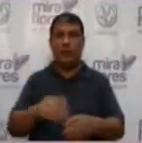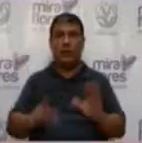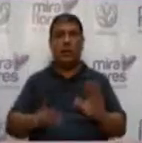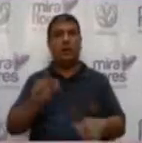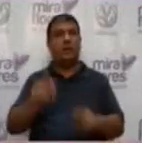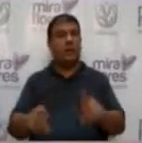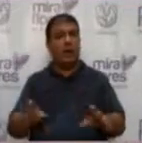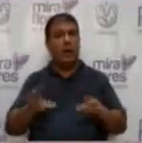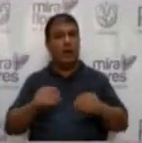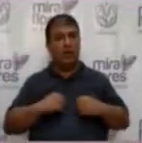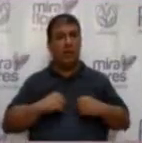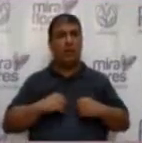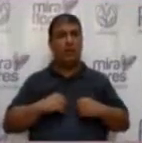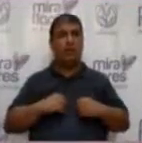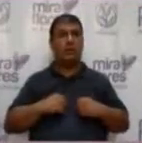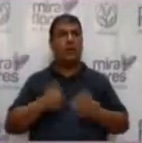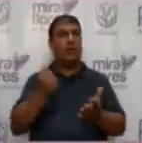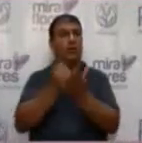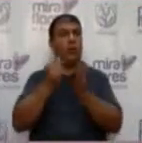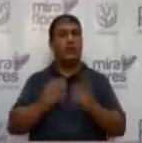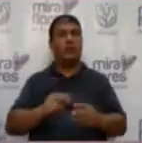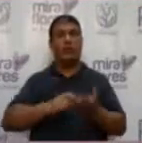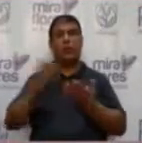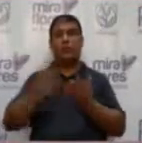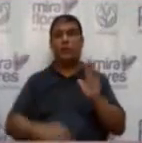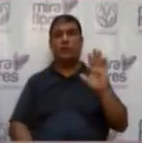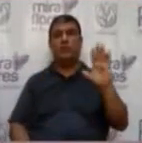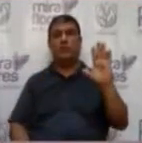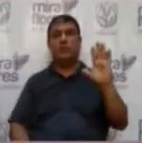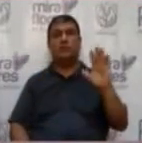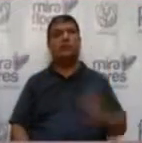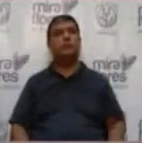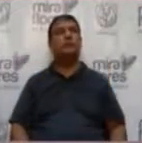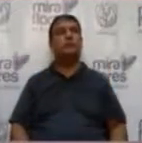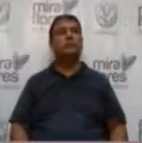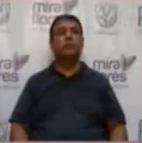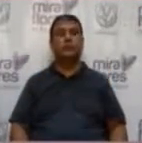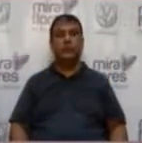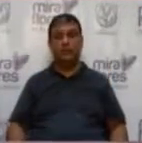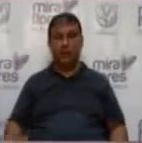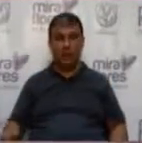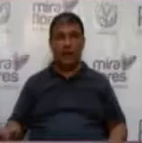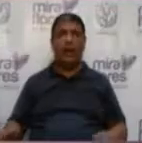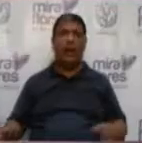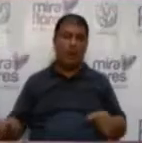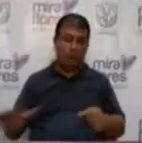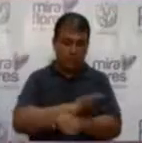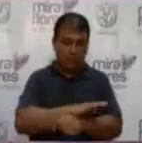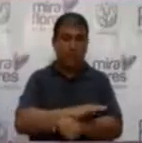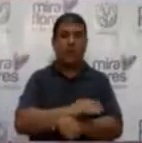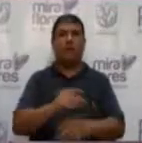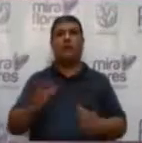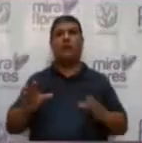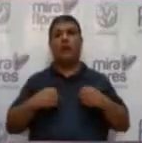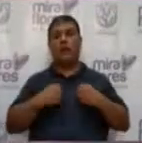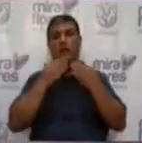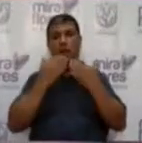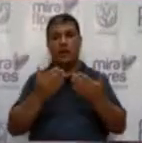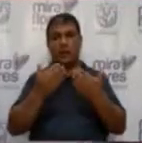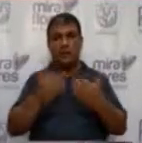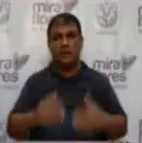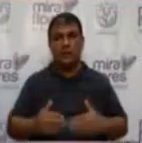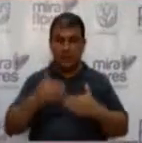a votar. Aquellos miembros del Consejo que estén a favor de aprobar este proyecto, ha sido también aprobado por unanimidad. Muchas